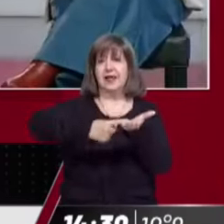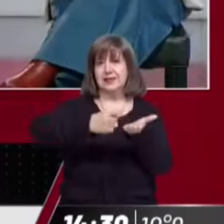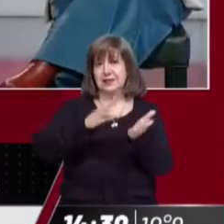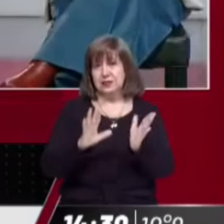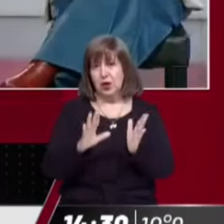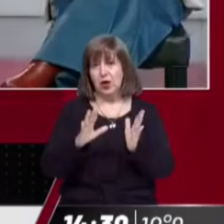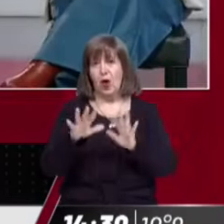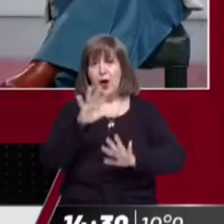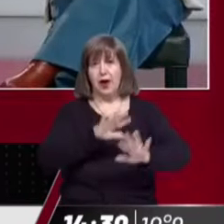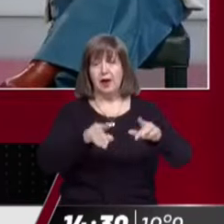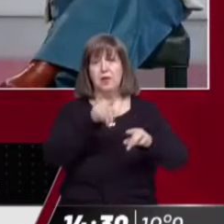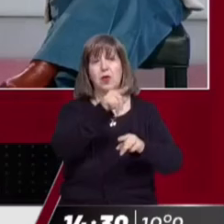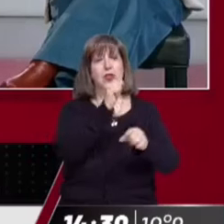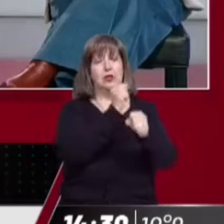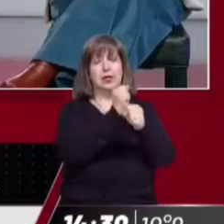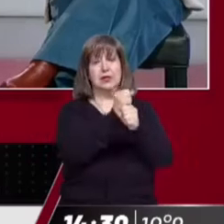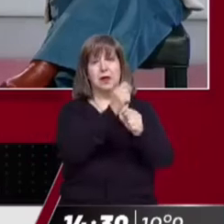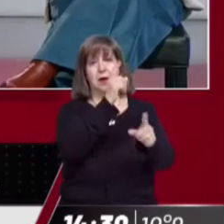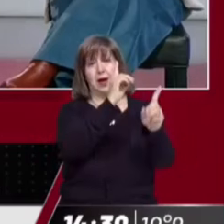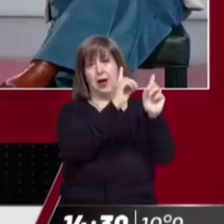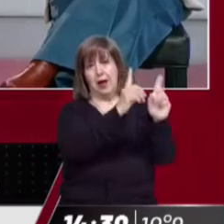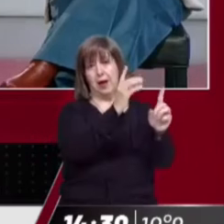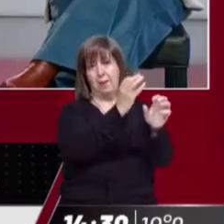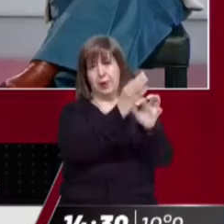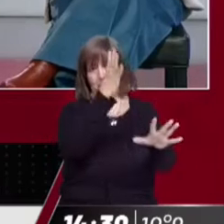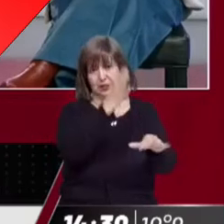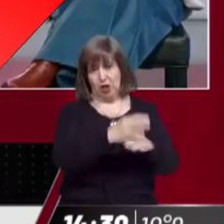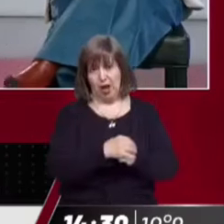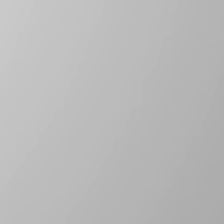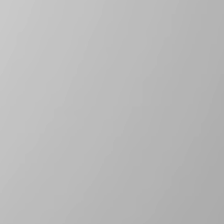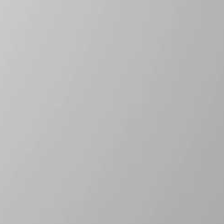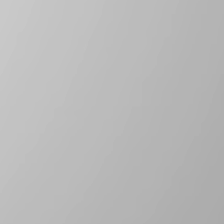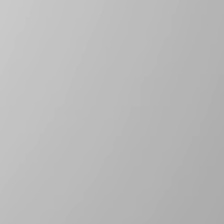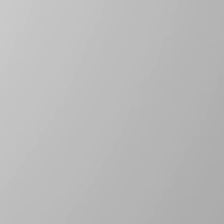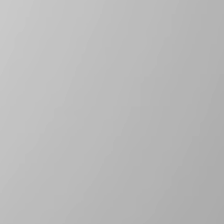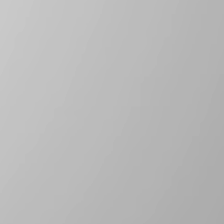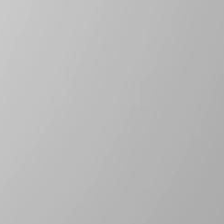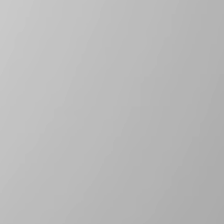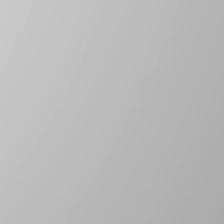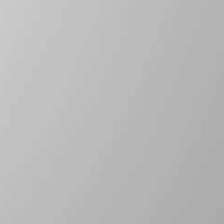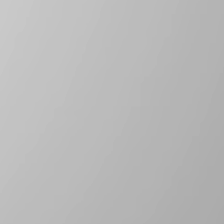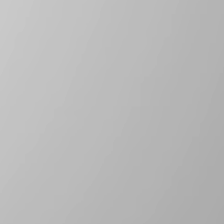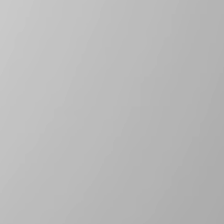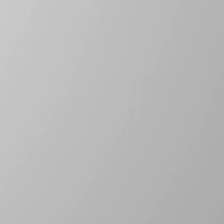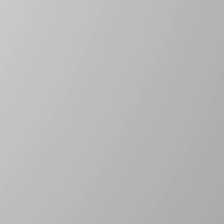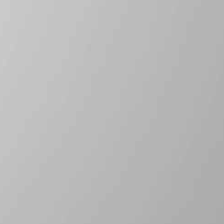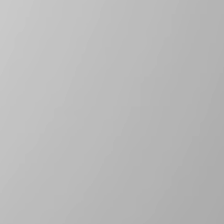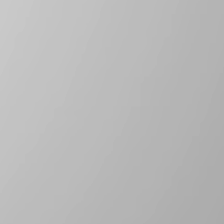distintos organismos donde trabaja este profesional. Dale, gracias, un tema, Marisol, que lo seguimos esta tarde. Gracias.